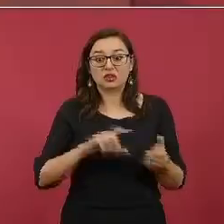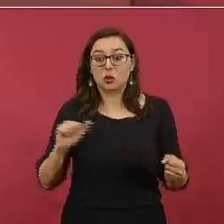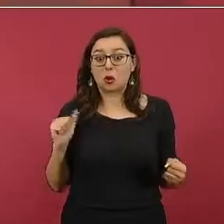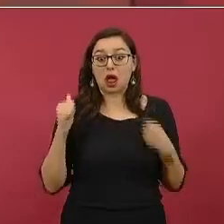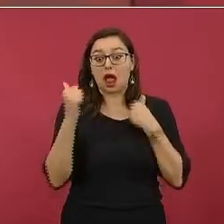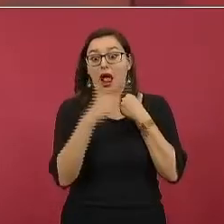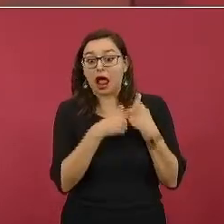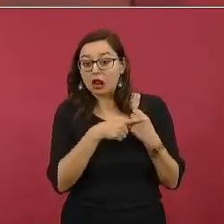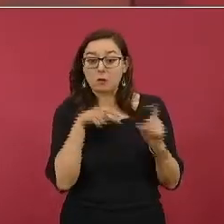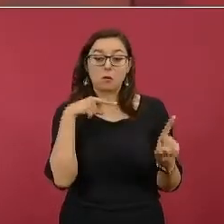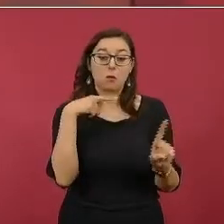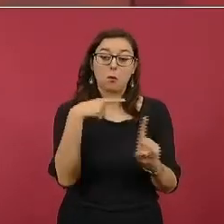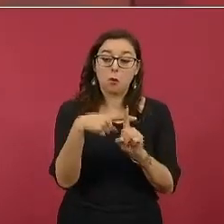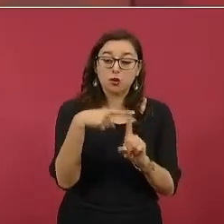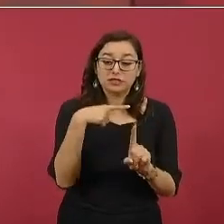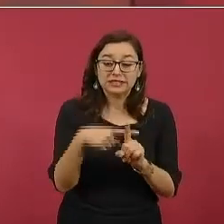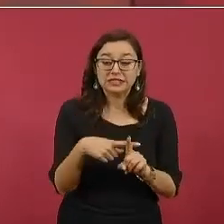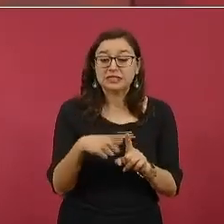nada